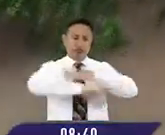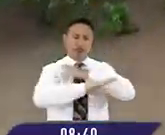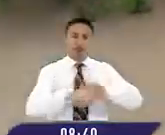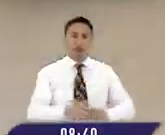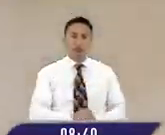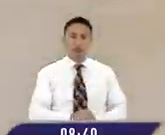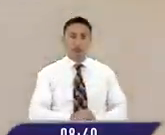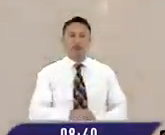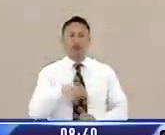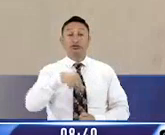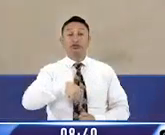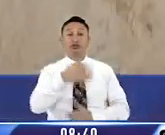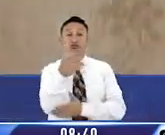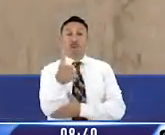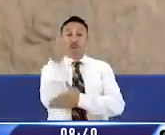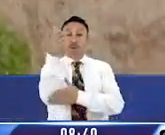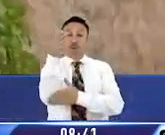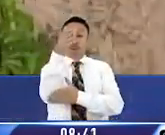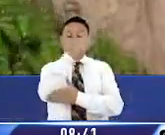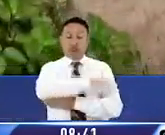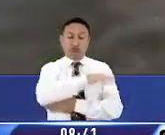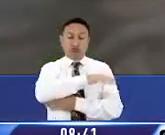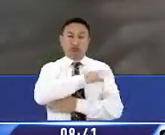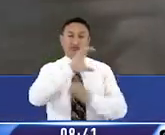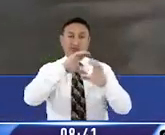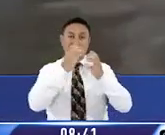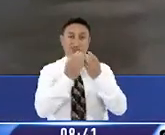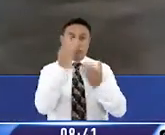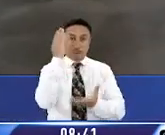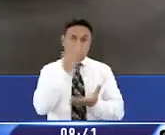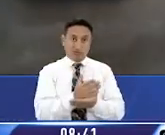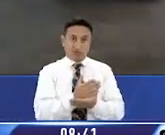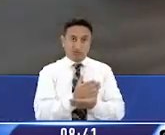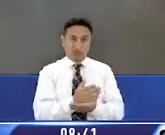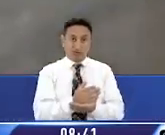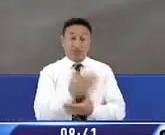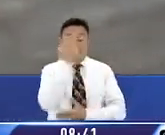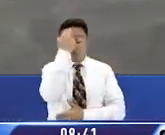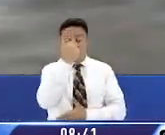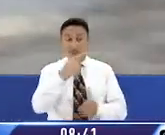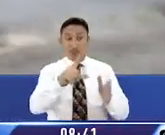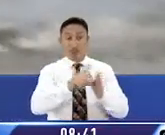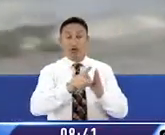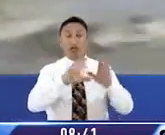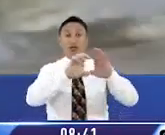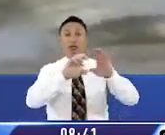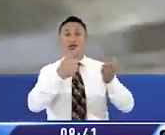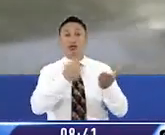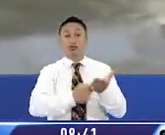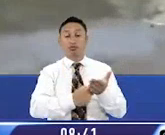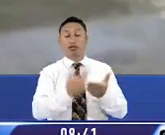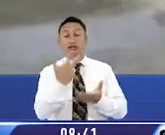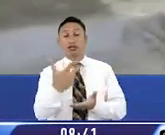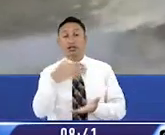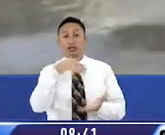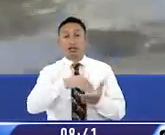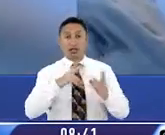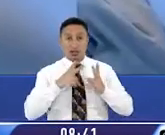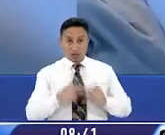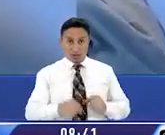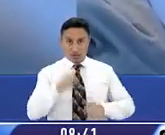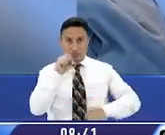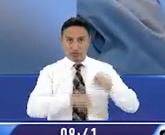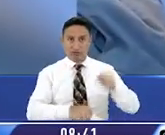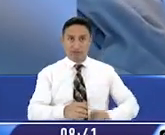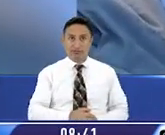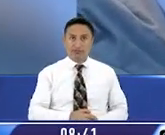de cerramientos y suspensión de clases. Además, un hotel, una camaronera y 3 centros de salud resultaron afectados. Del